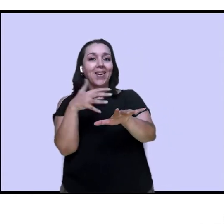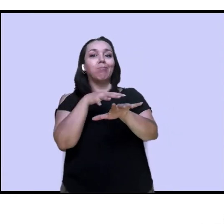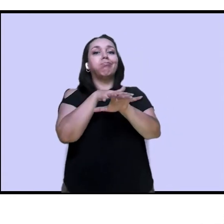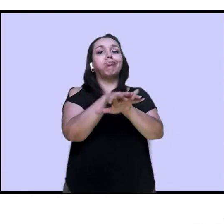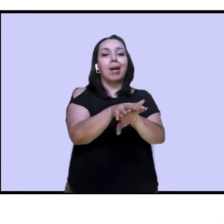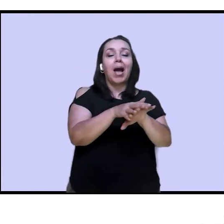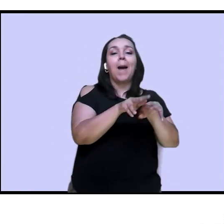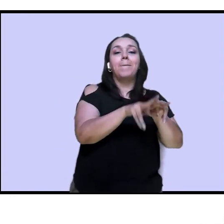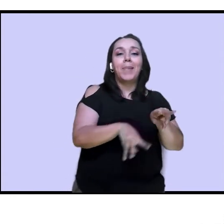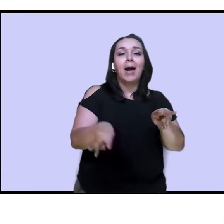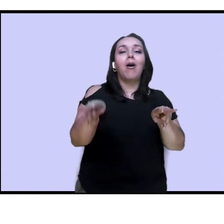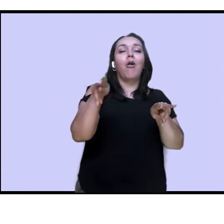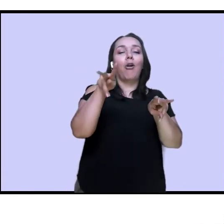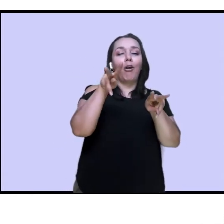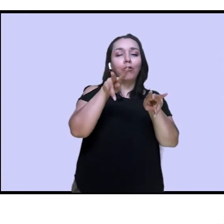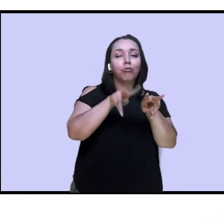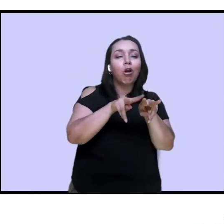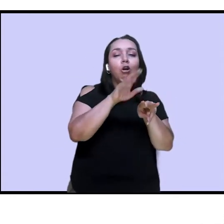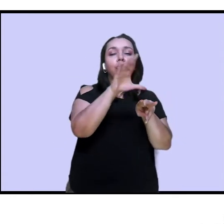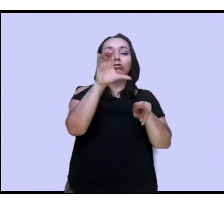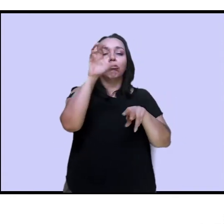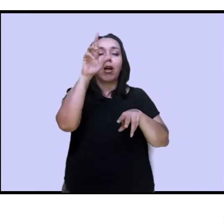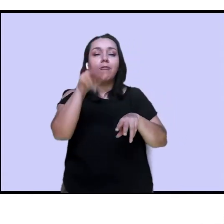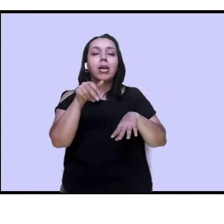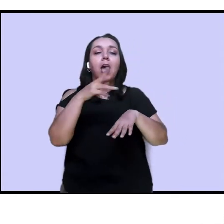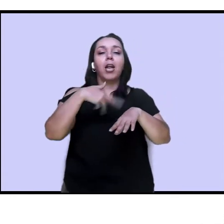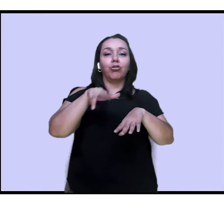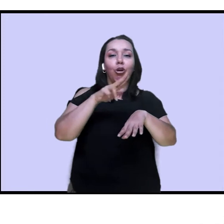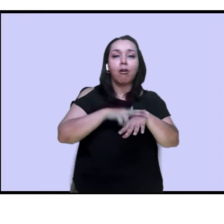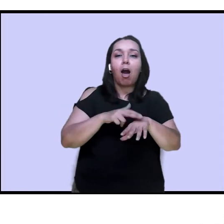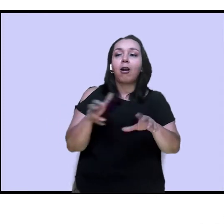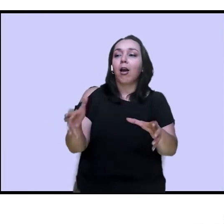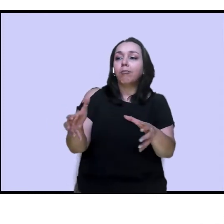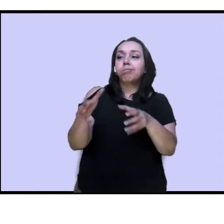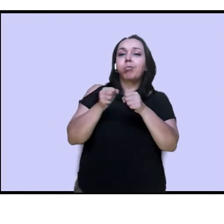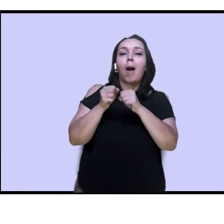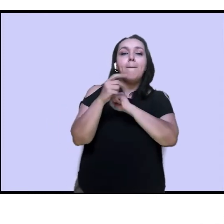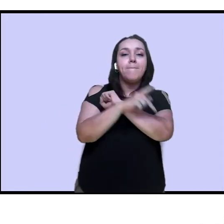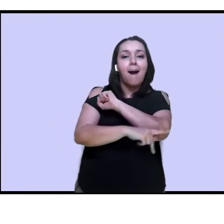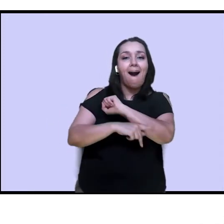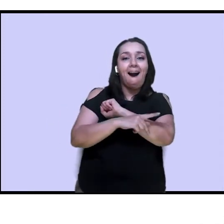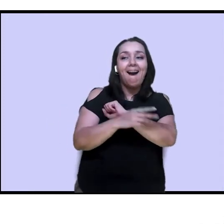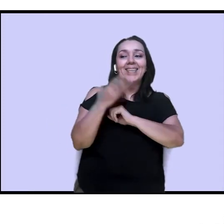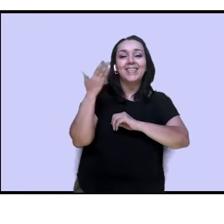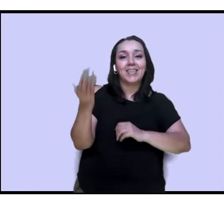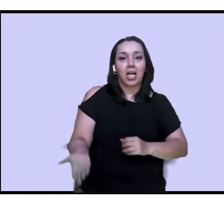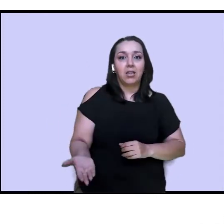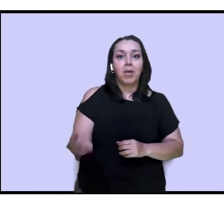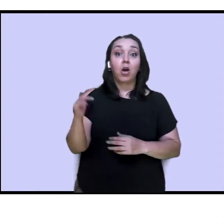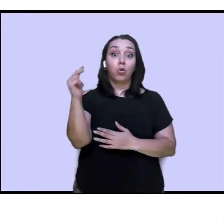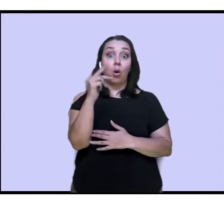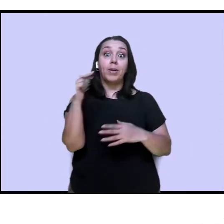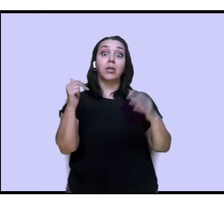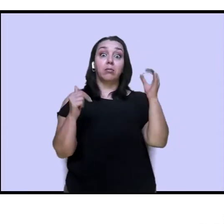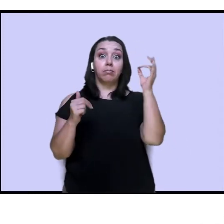profunda valoración de la identidad nacional costarricense como país de acogida. Esto es simplemente, compañeras y compañeros,